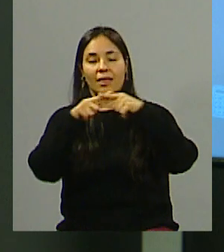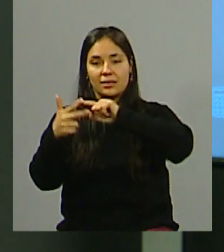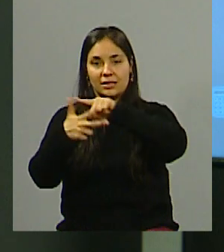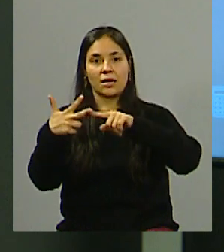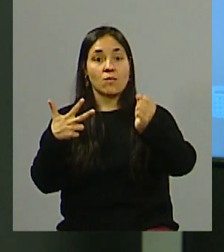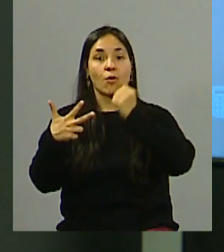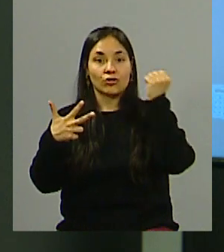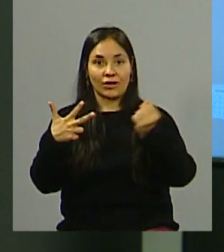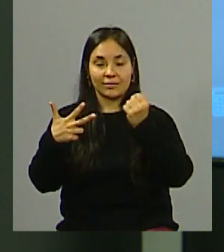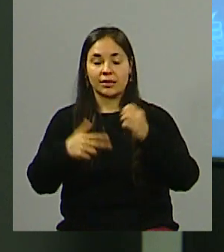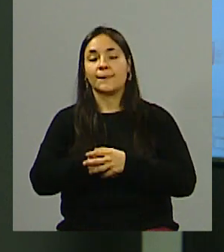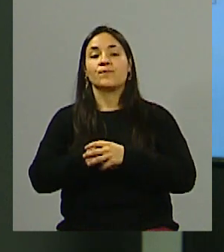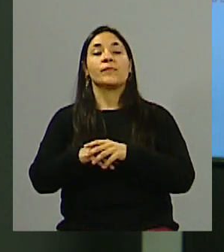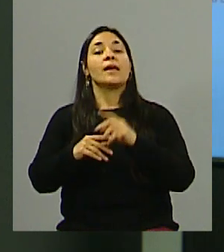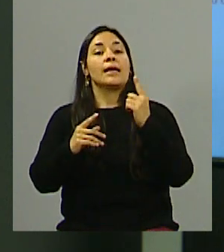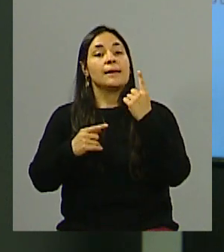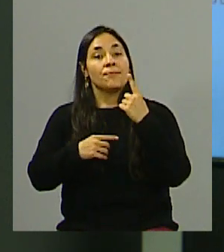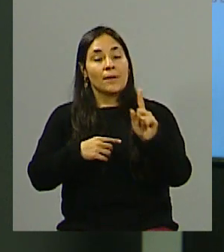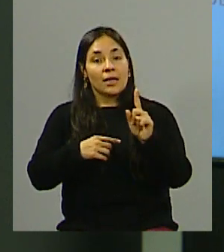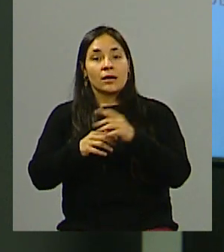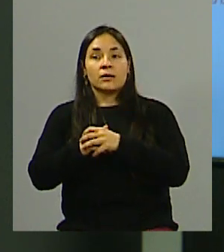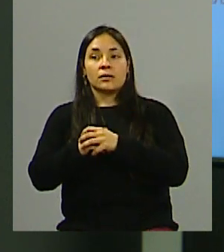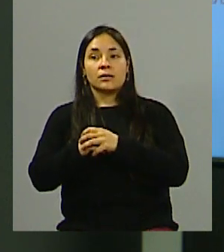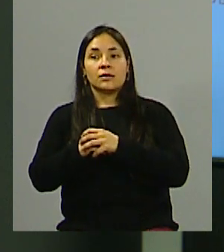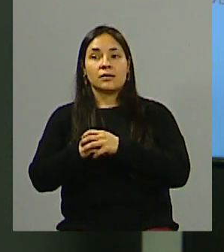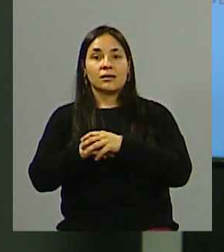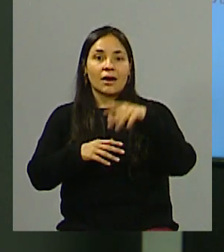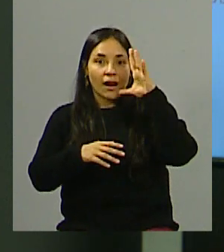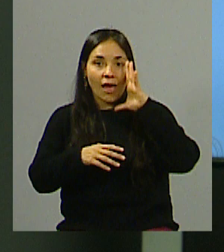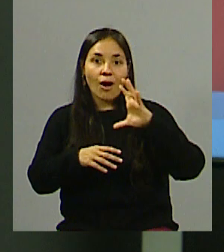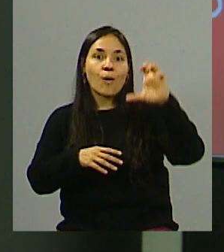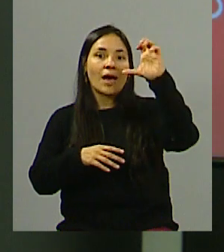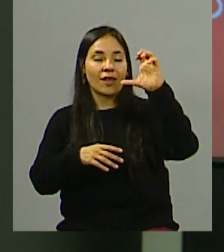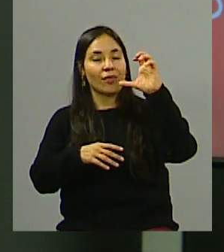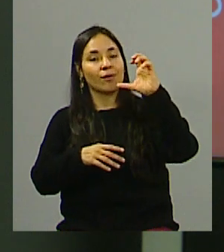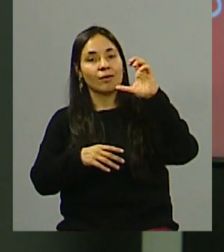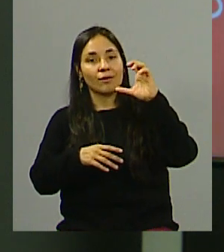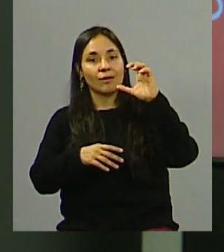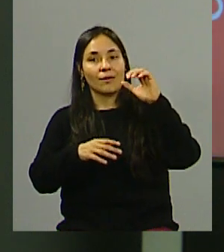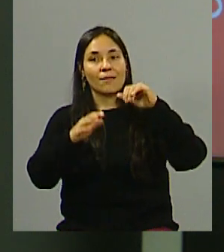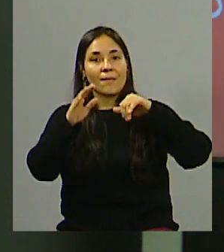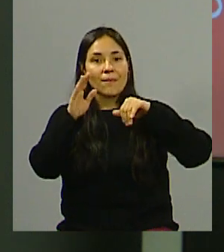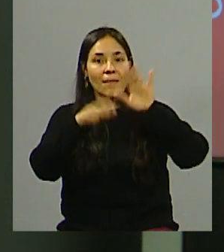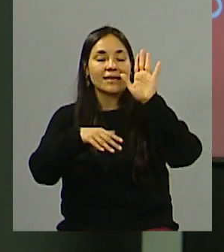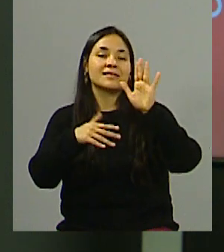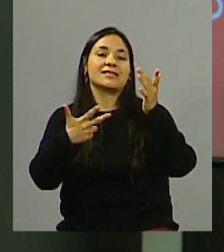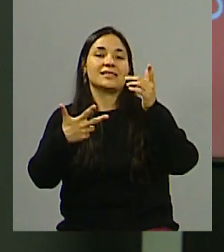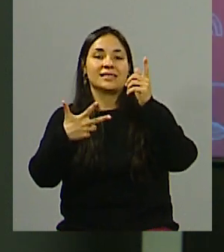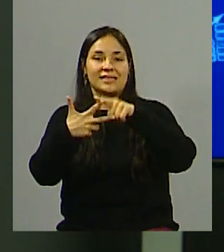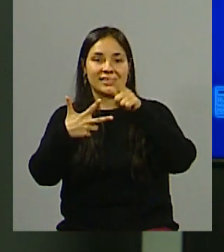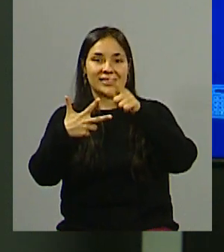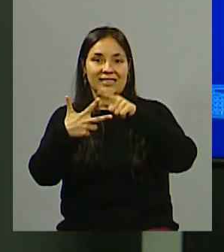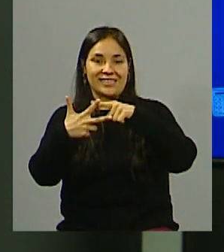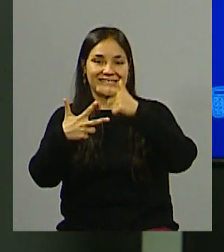en general. Pero lo cierto es que el nivel de recordación que tienen es bastante más alto cuando se trata de atributos que cuando se trata de